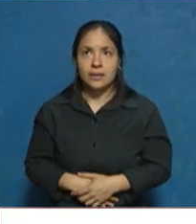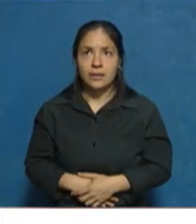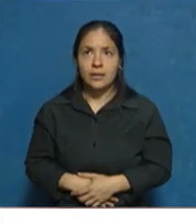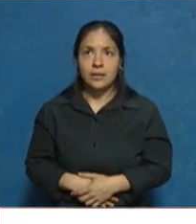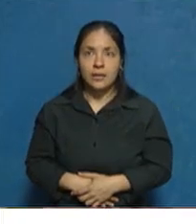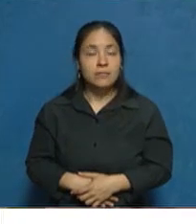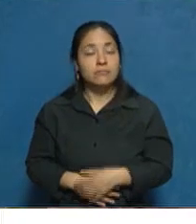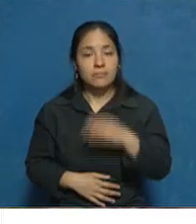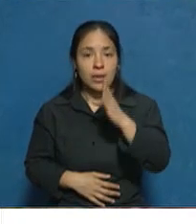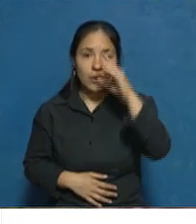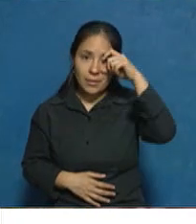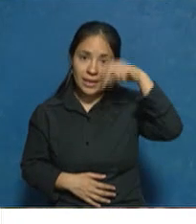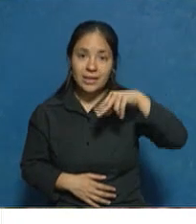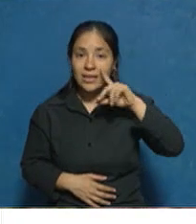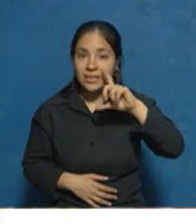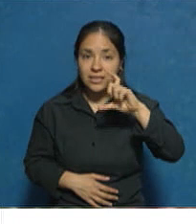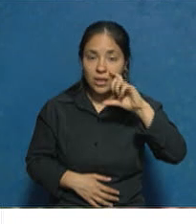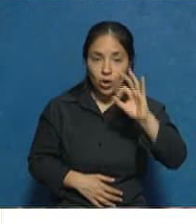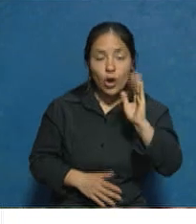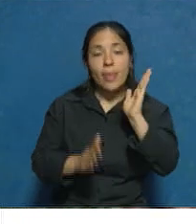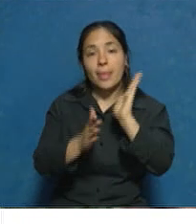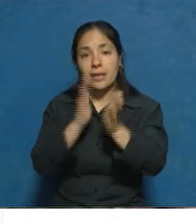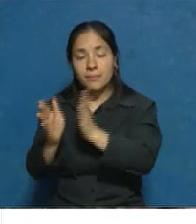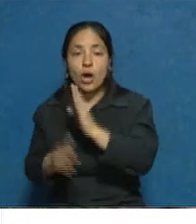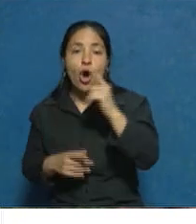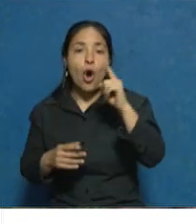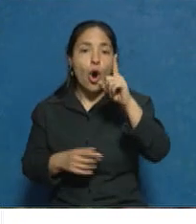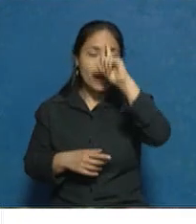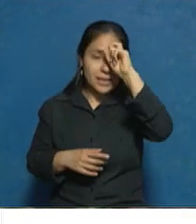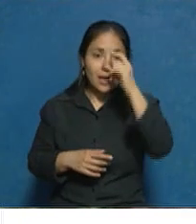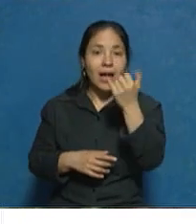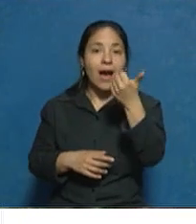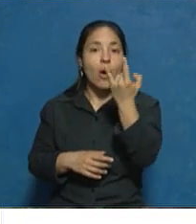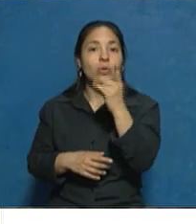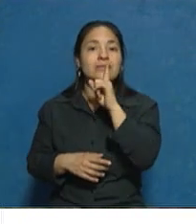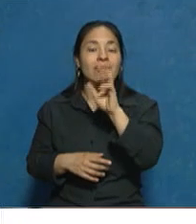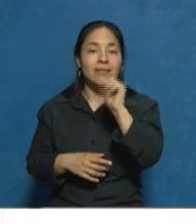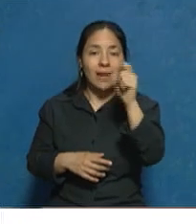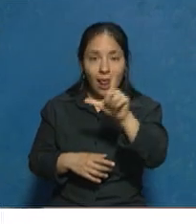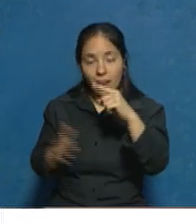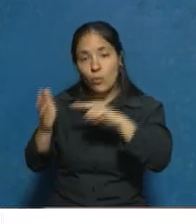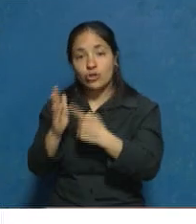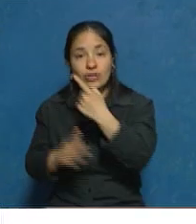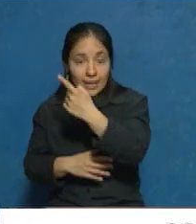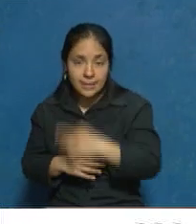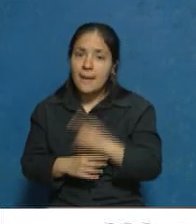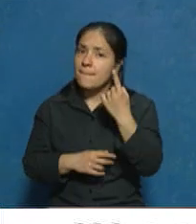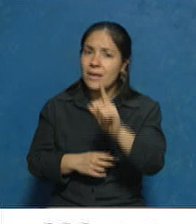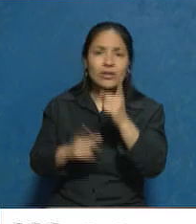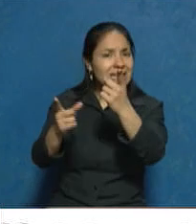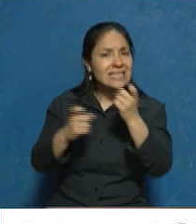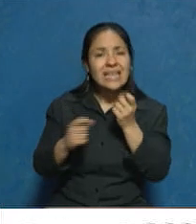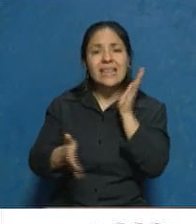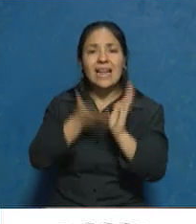Si bien Benicio está con un tratamiento en el Hospital Austral de Buenos Aires, necesita de un tratamiento de inmunoterapia que solo se hace